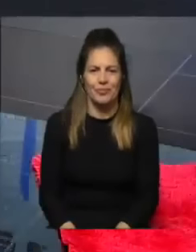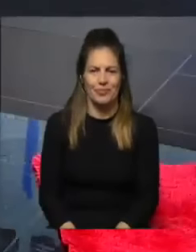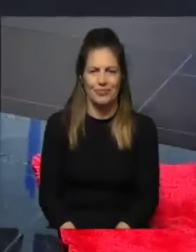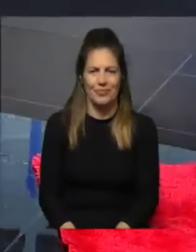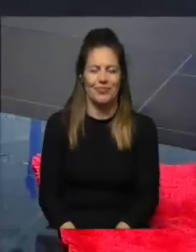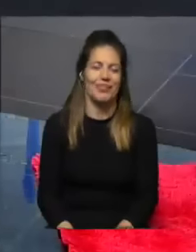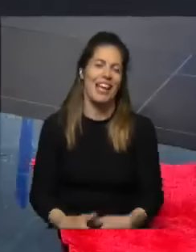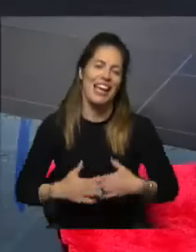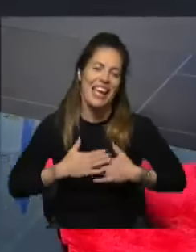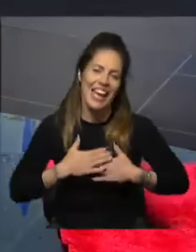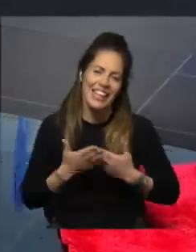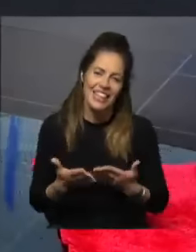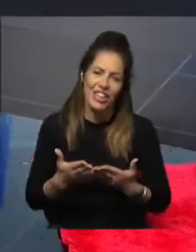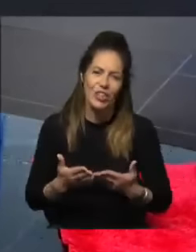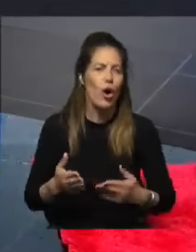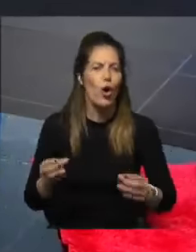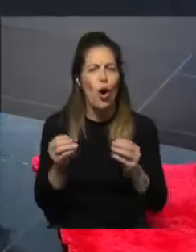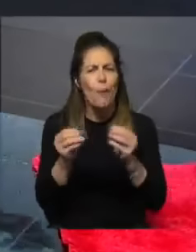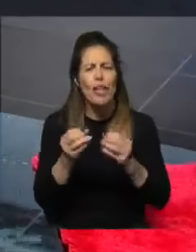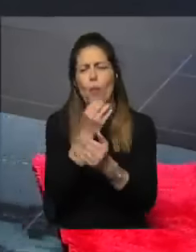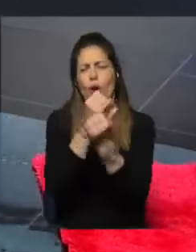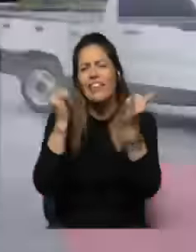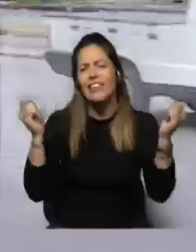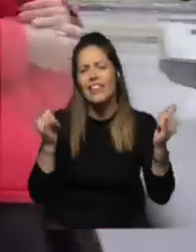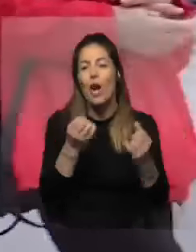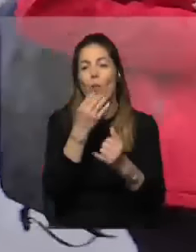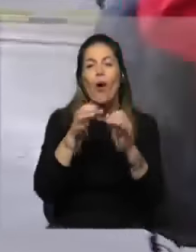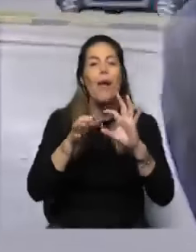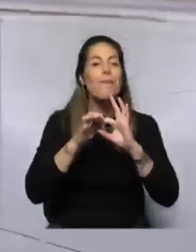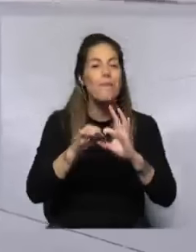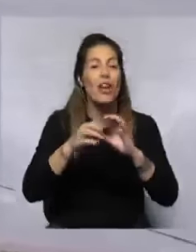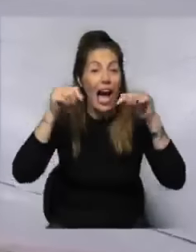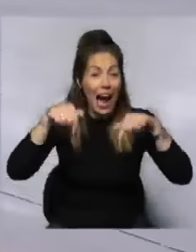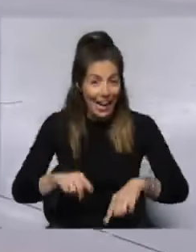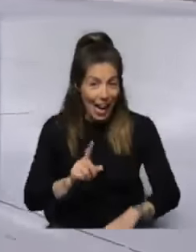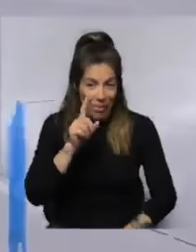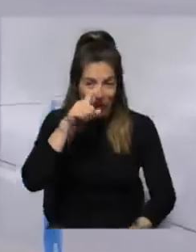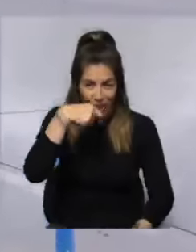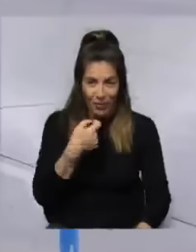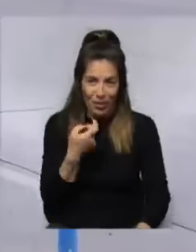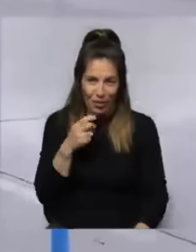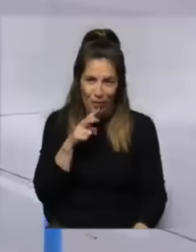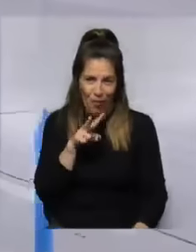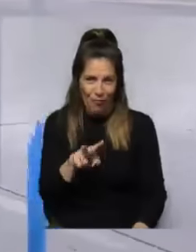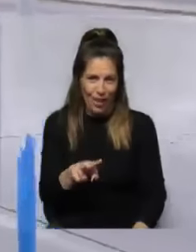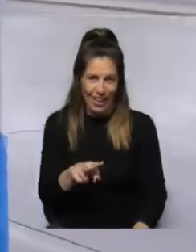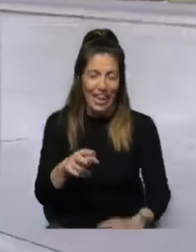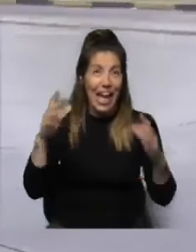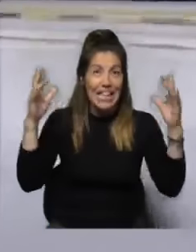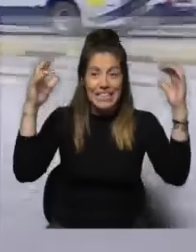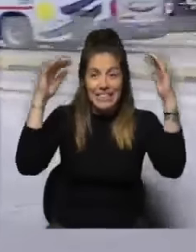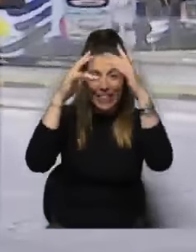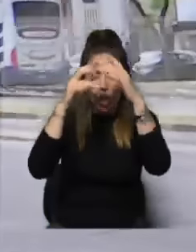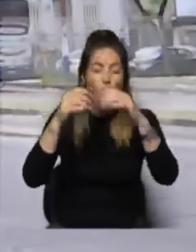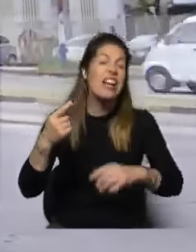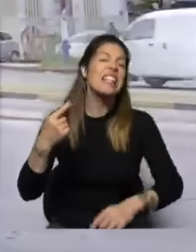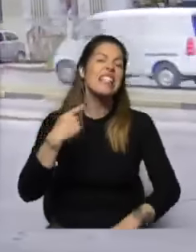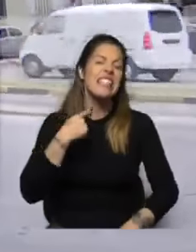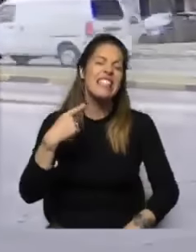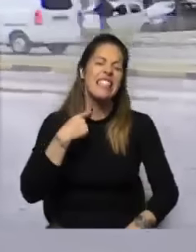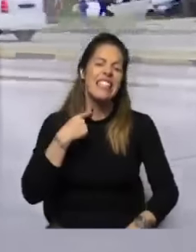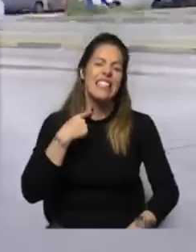Fito, querido compañero, buen día, buen miércoles. Aquí en Montevideo, como podrán ver, el cielo está totalmente gris, Fito, pero